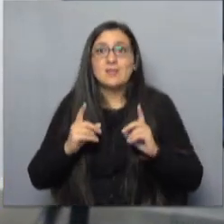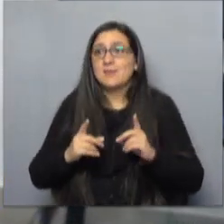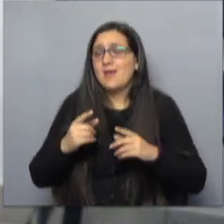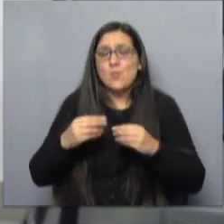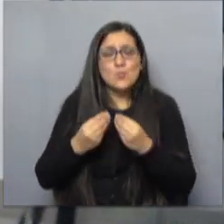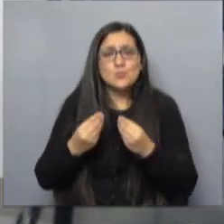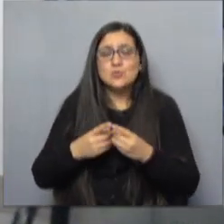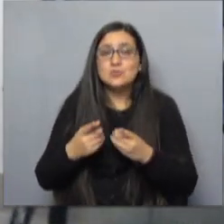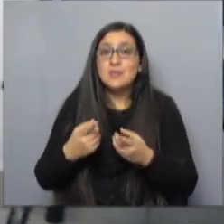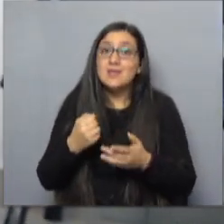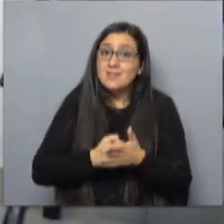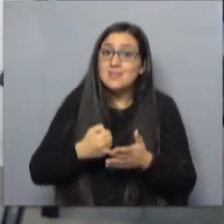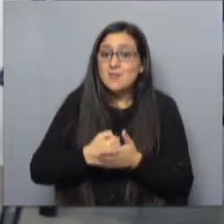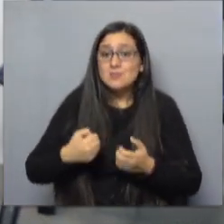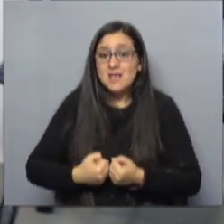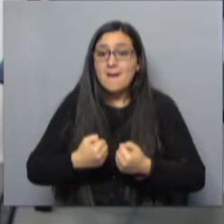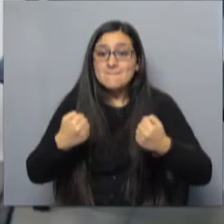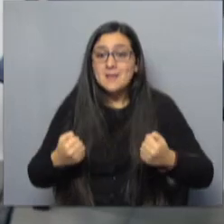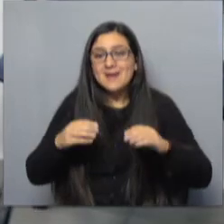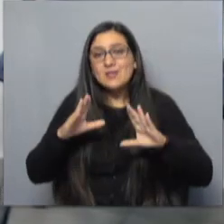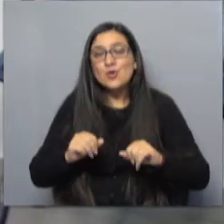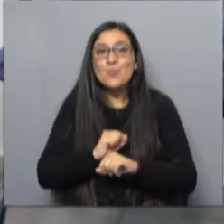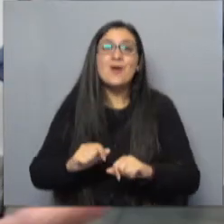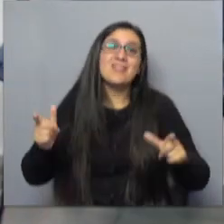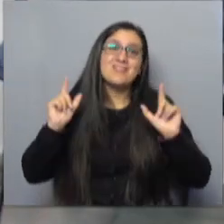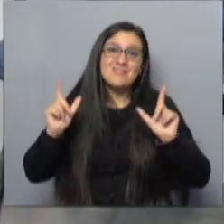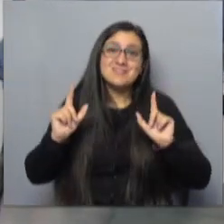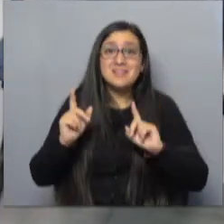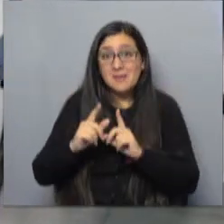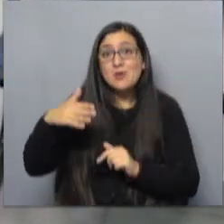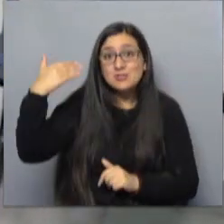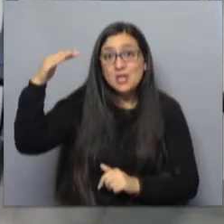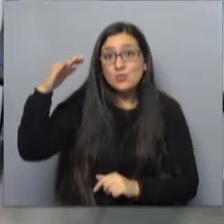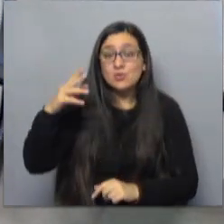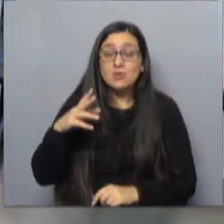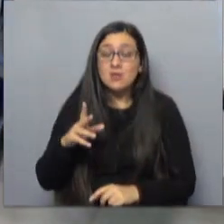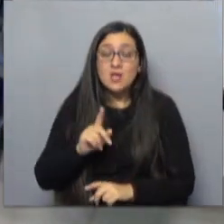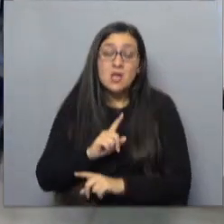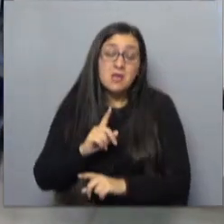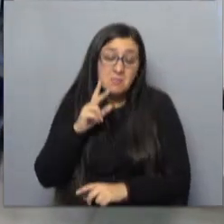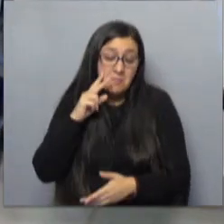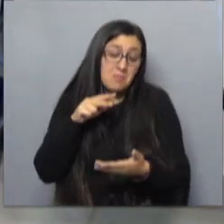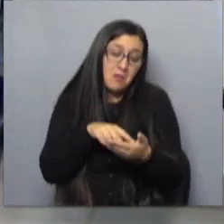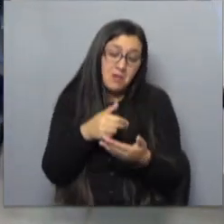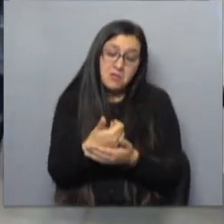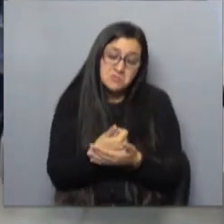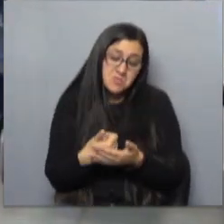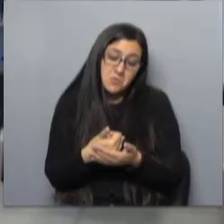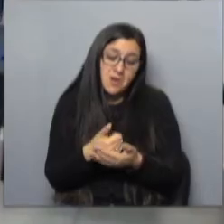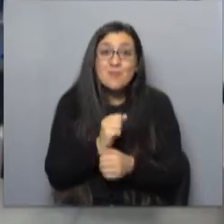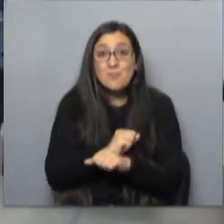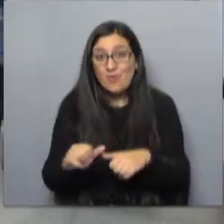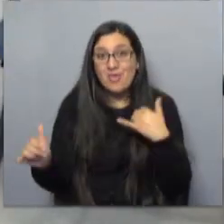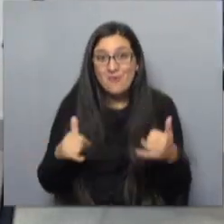tratamos de ampliar para que todos puedan entretenerse. Hasta el adulto que está, en vez de mirar su celular, pueda, si se anima, a jugar.